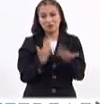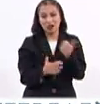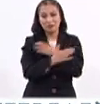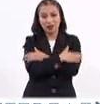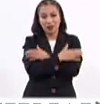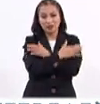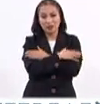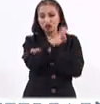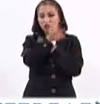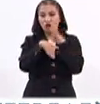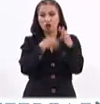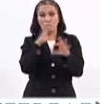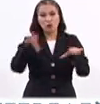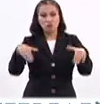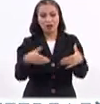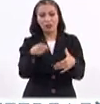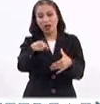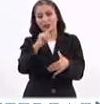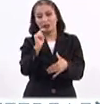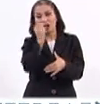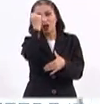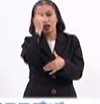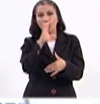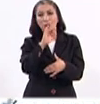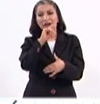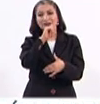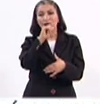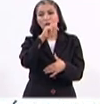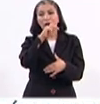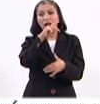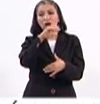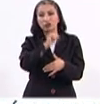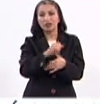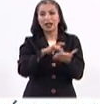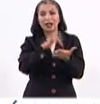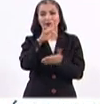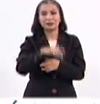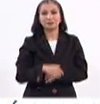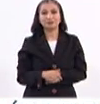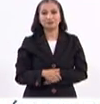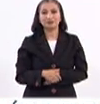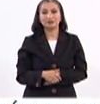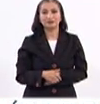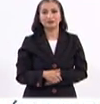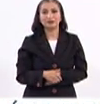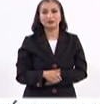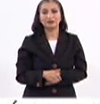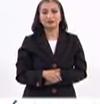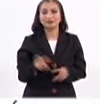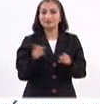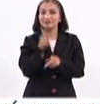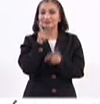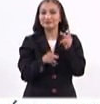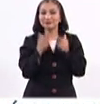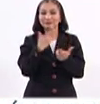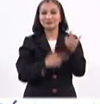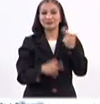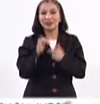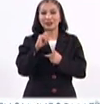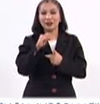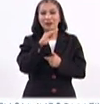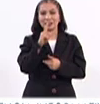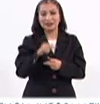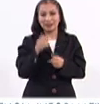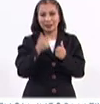fuerte abrazo a ti, a toda la comunidad del Tecnológico en Coatzacoalcos y por supuesto de gracias. todo el país. Gracias. Gracias. Gracias. Vamos a hacer una breve pausa y regresamos con